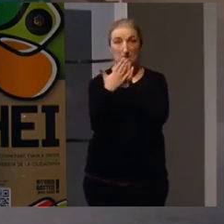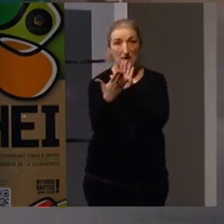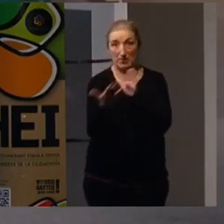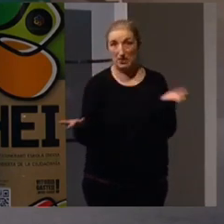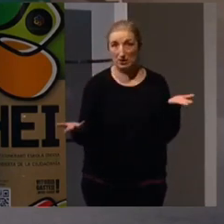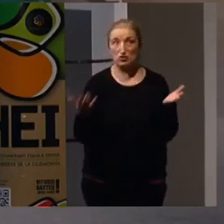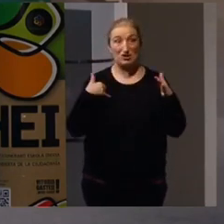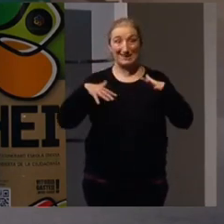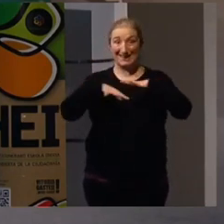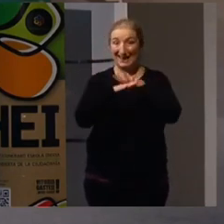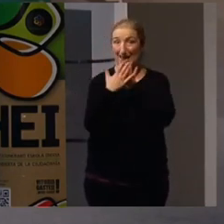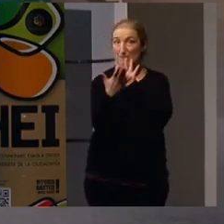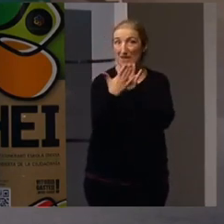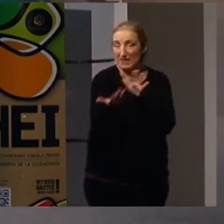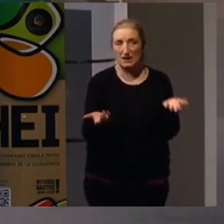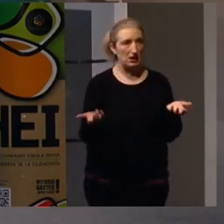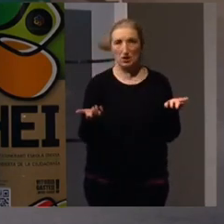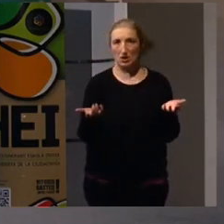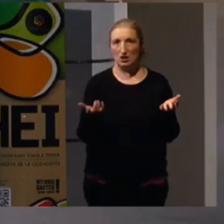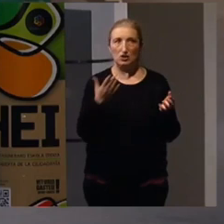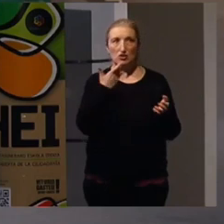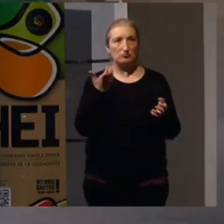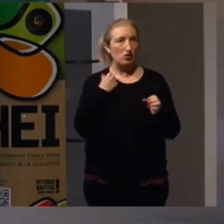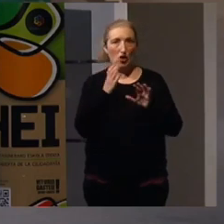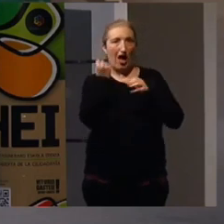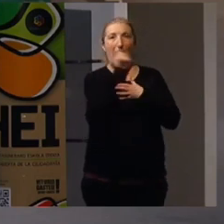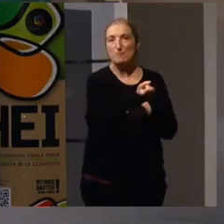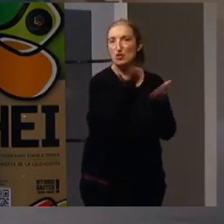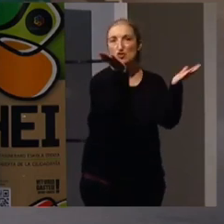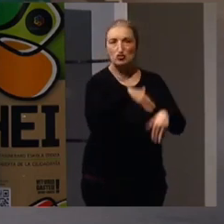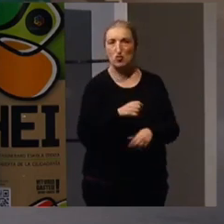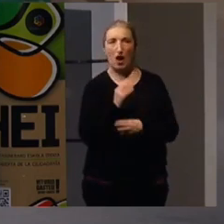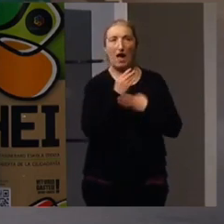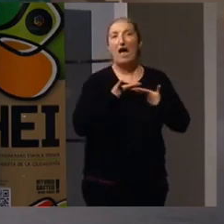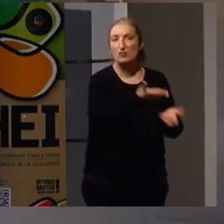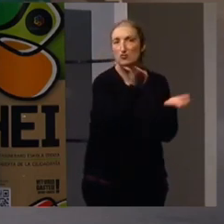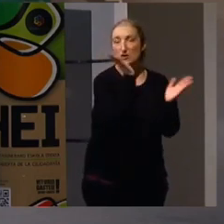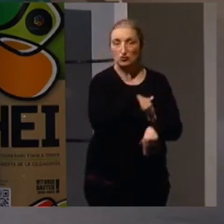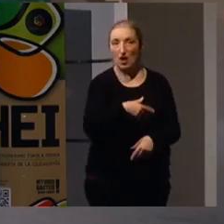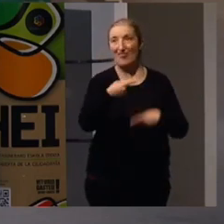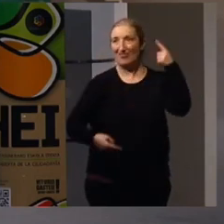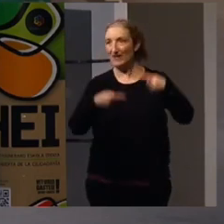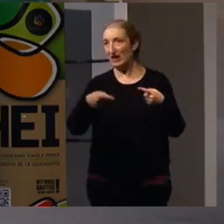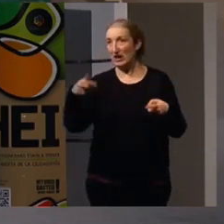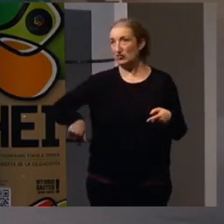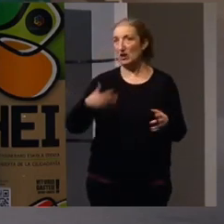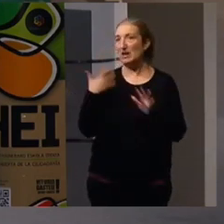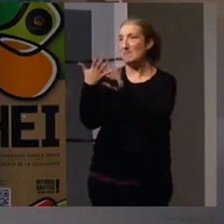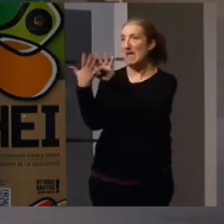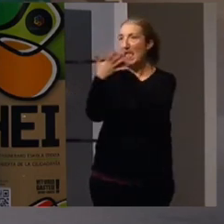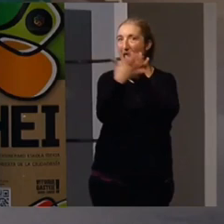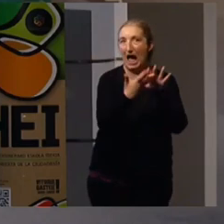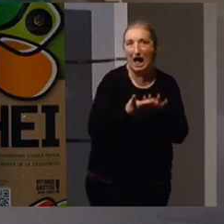en realidad consigue medrar teniéndolo casi todo en contra. ¿Vale? Es verdad que en esto hay diferencias entre unos sitios y otros. Yo siempre que vengo aquí me hablan de